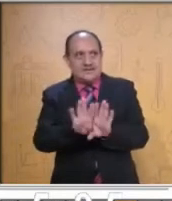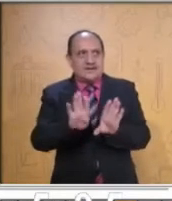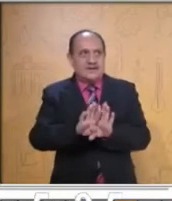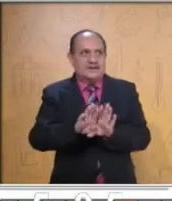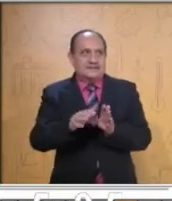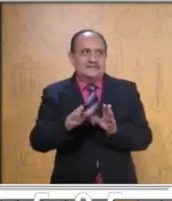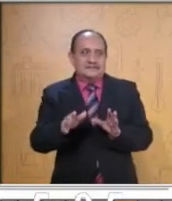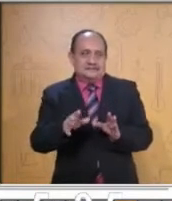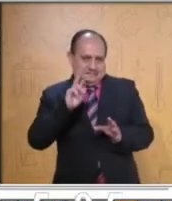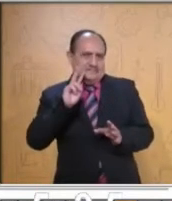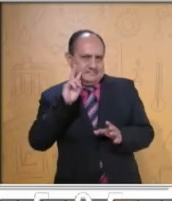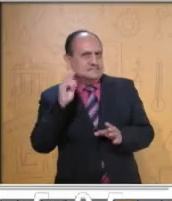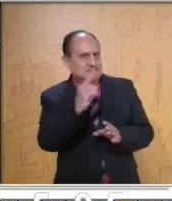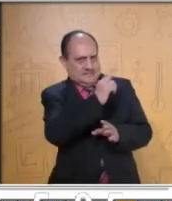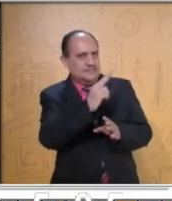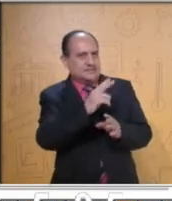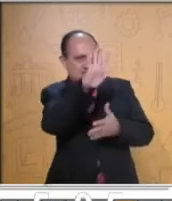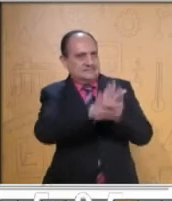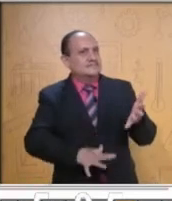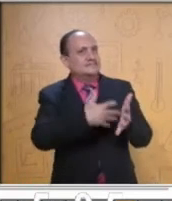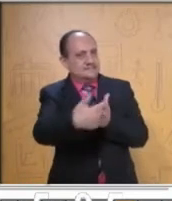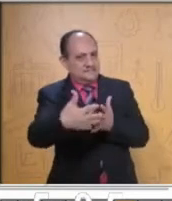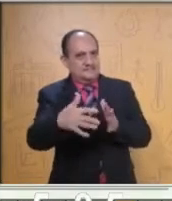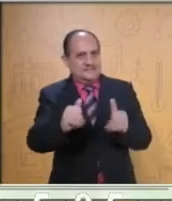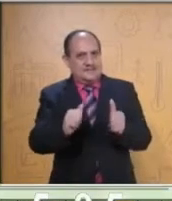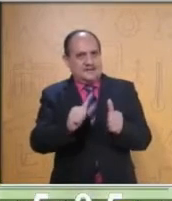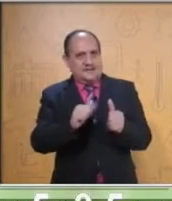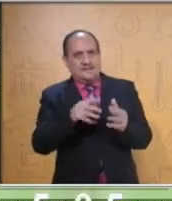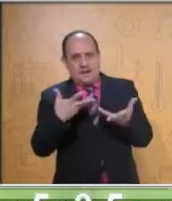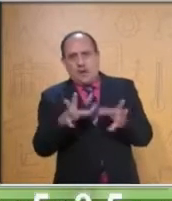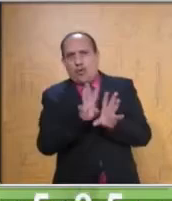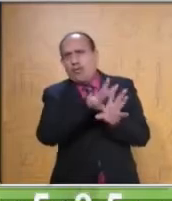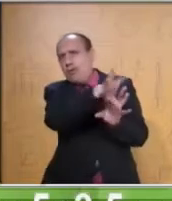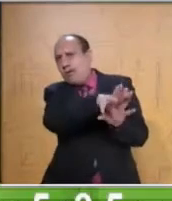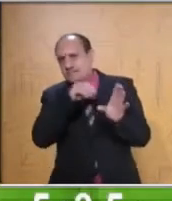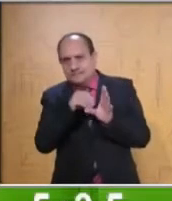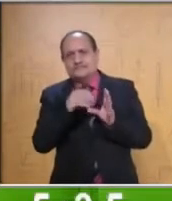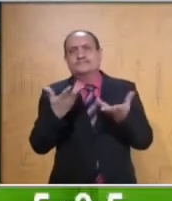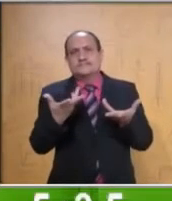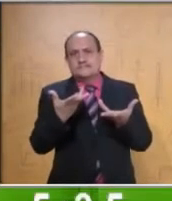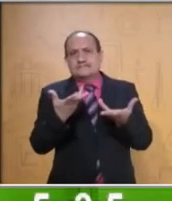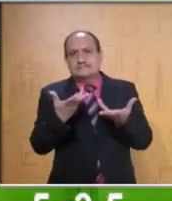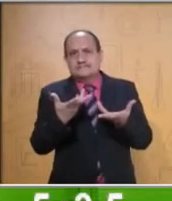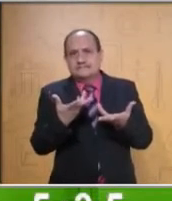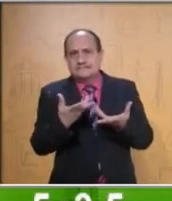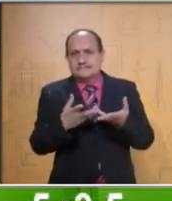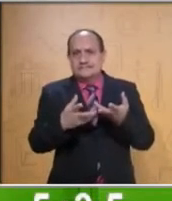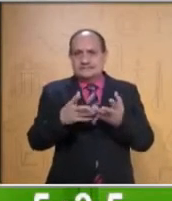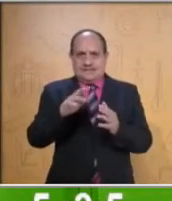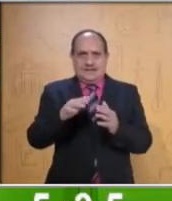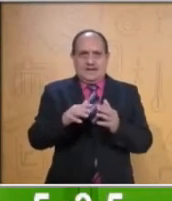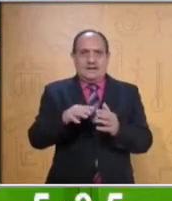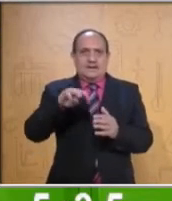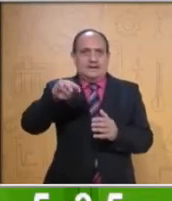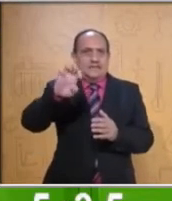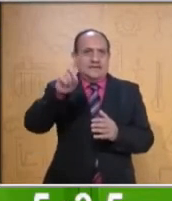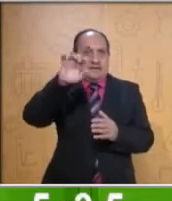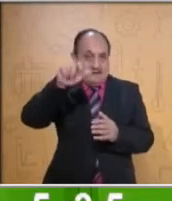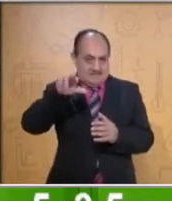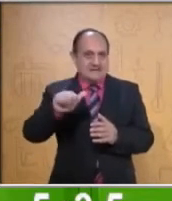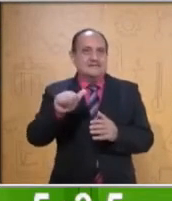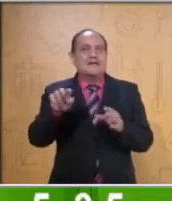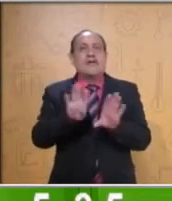los podemos tener ahí en la tabla. Entonces, para obtener la media de este conjunto de